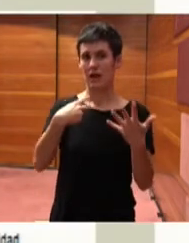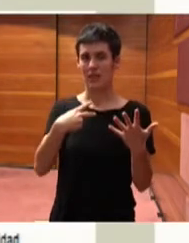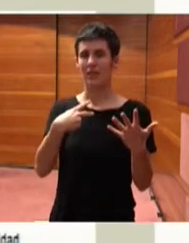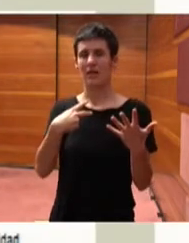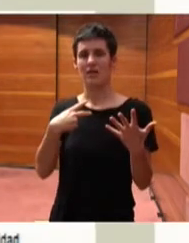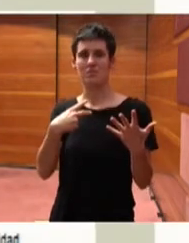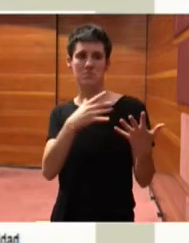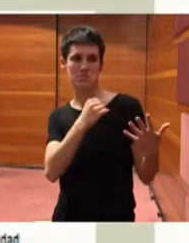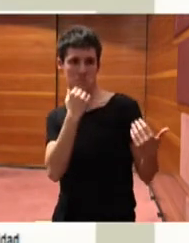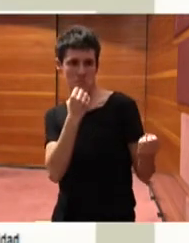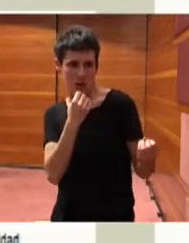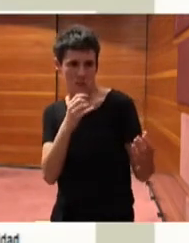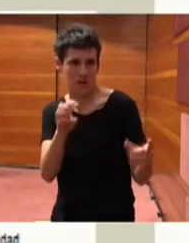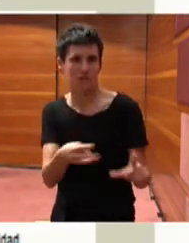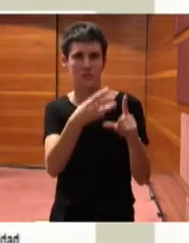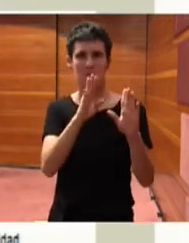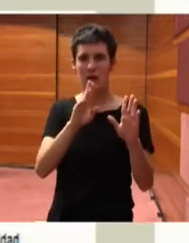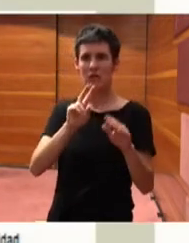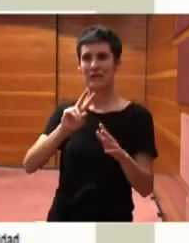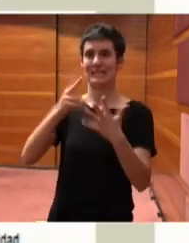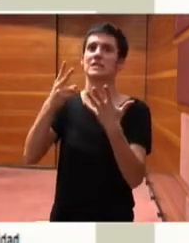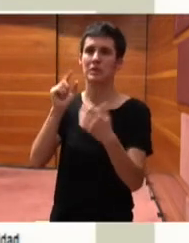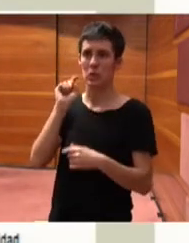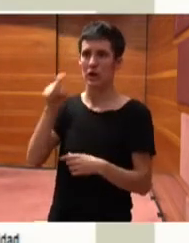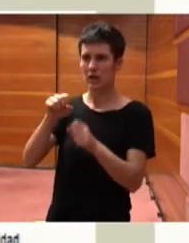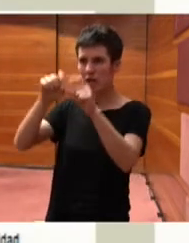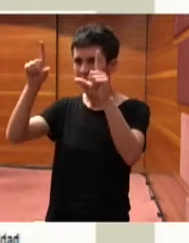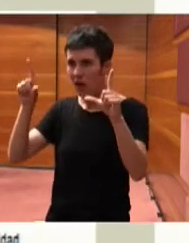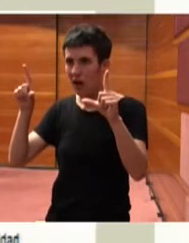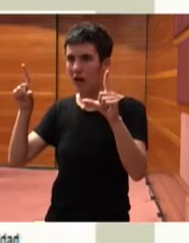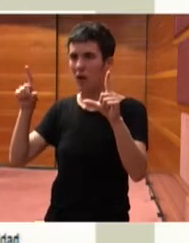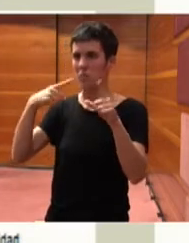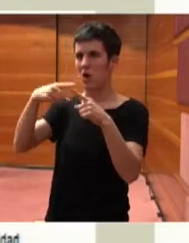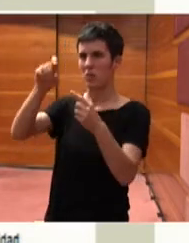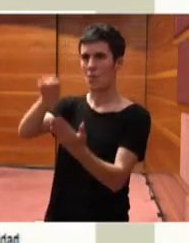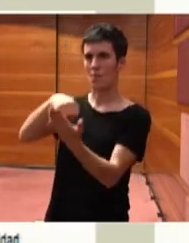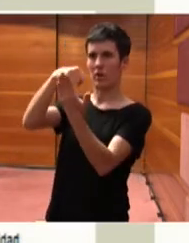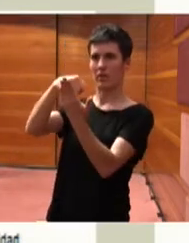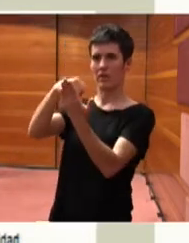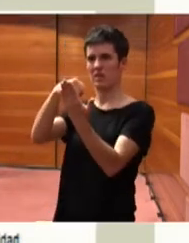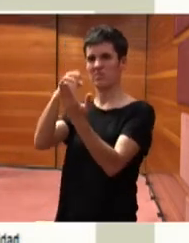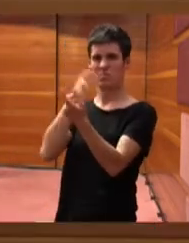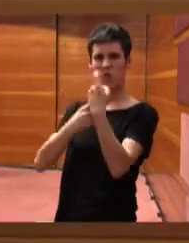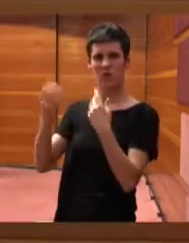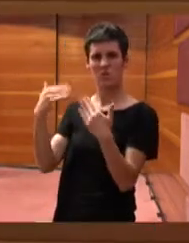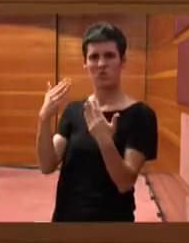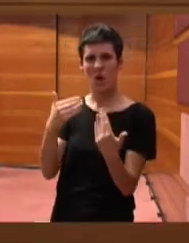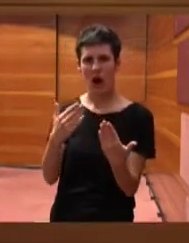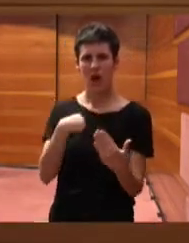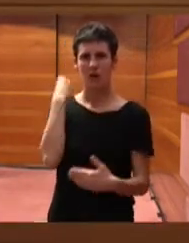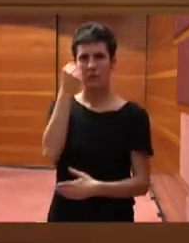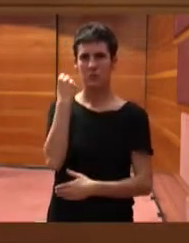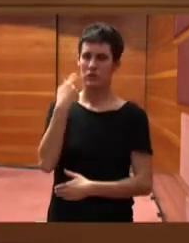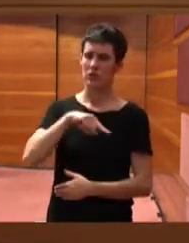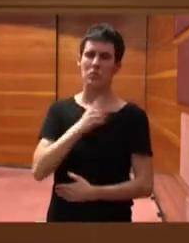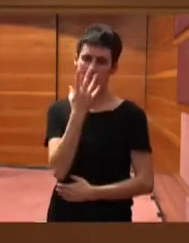al fichero en el séptimo clic y tal, descubres que tiene campos vacíos, pero eso nadie lo ha evaluado, ¿no? Entonces, bueno, yo creo que tenemos que ser